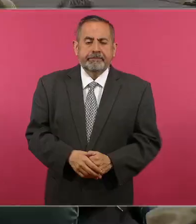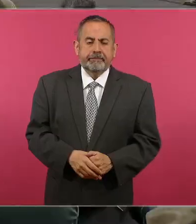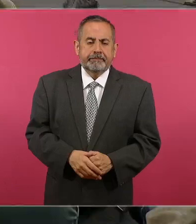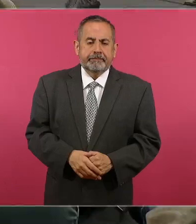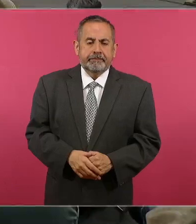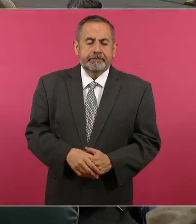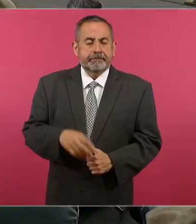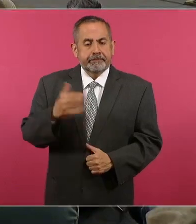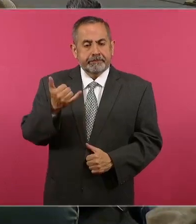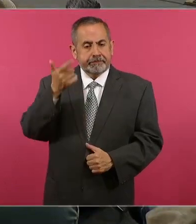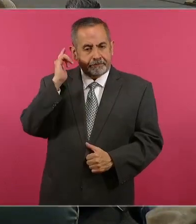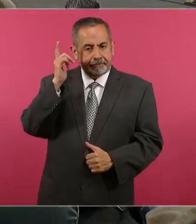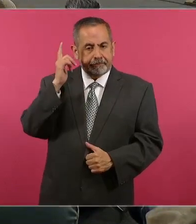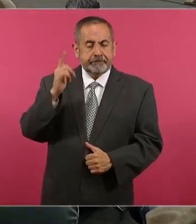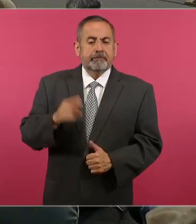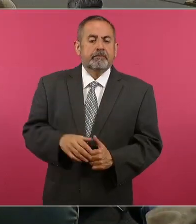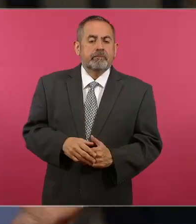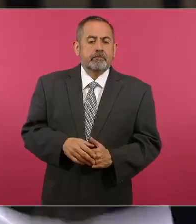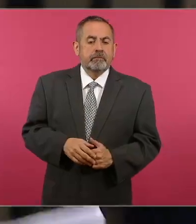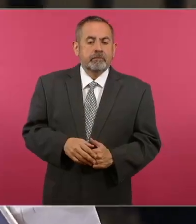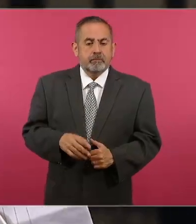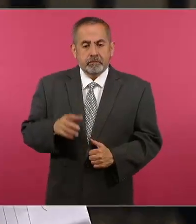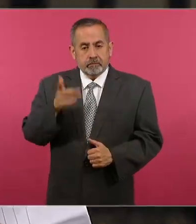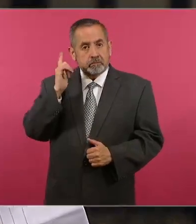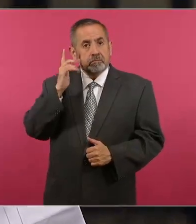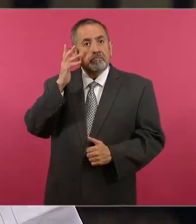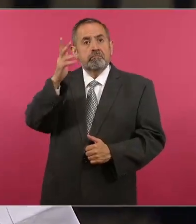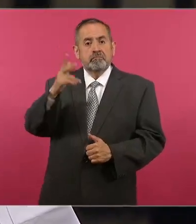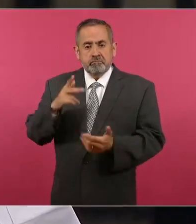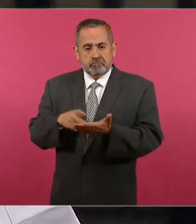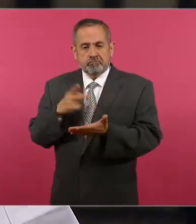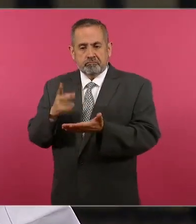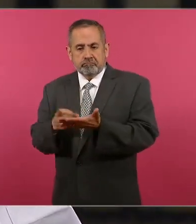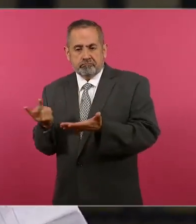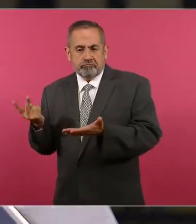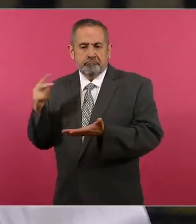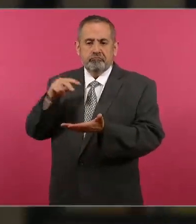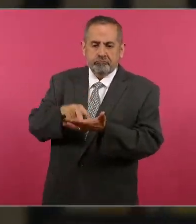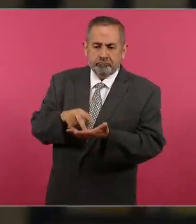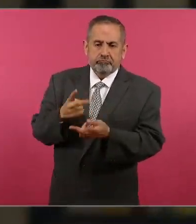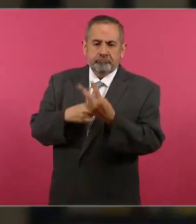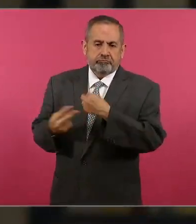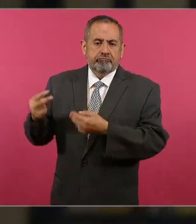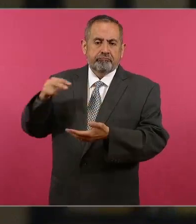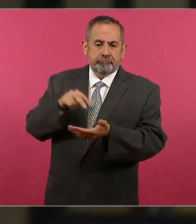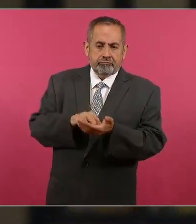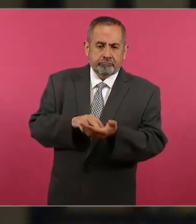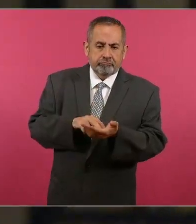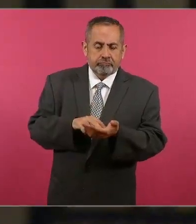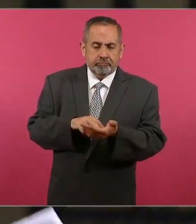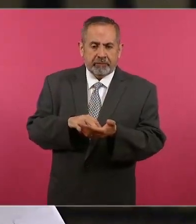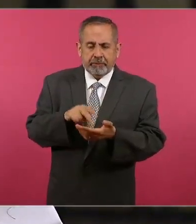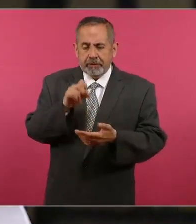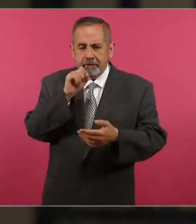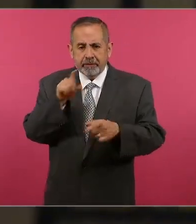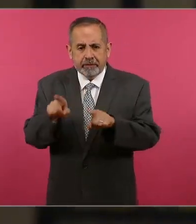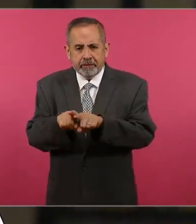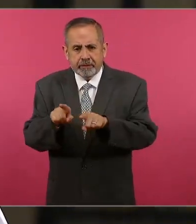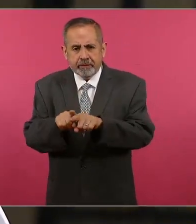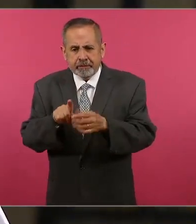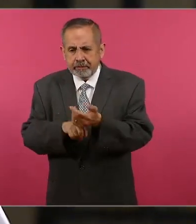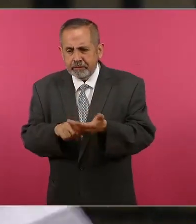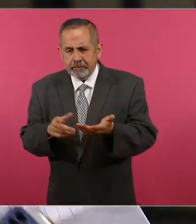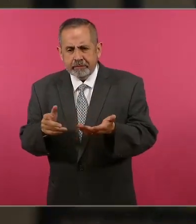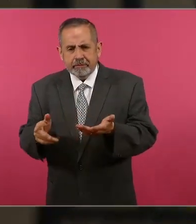Y ojalá pueda seguir viniendo. Pero también deseo un nieto con el